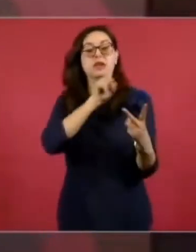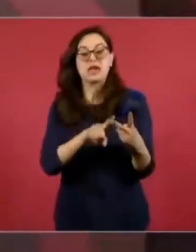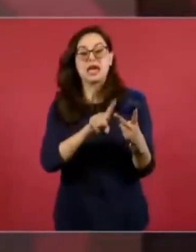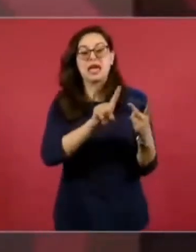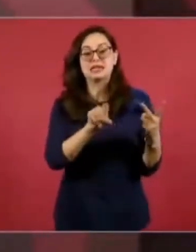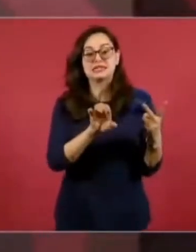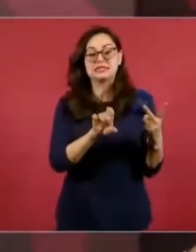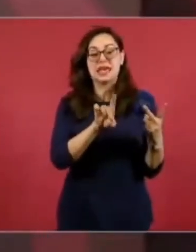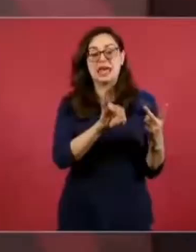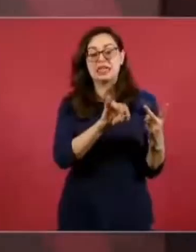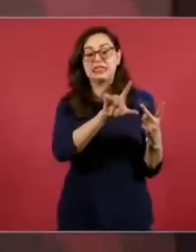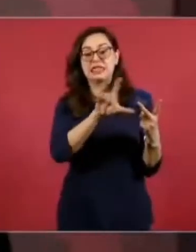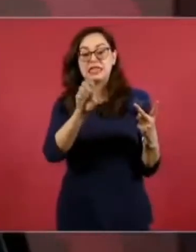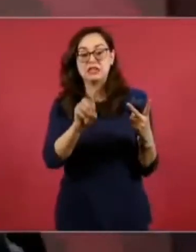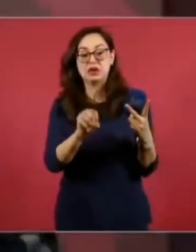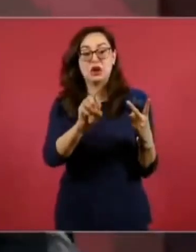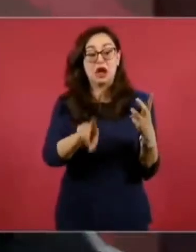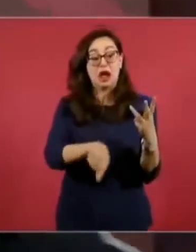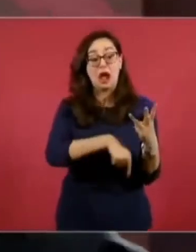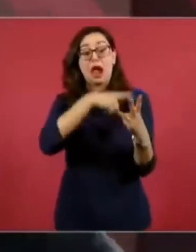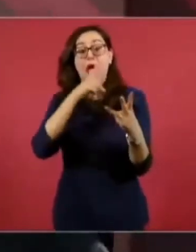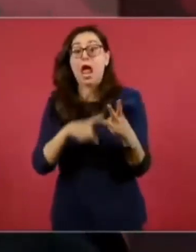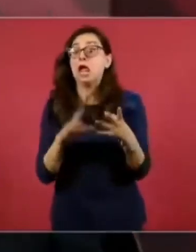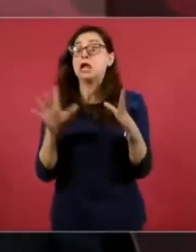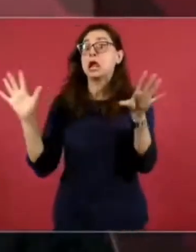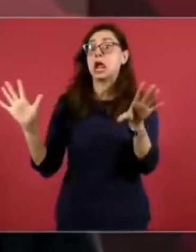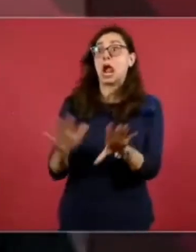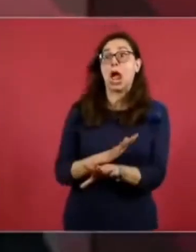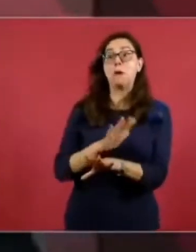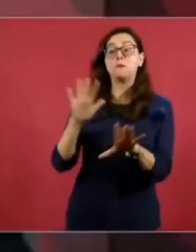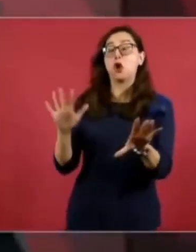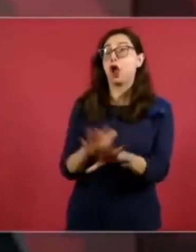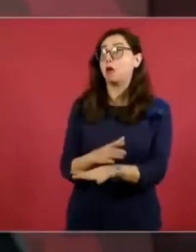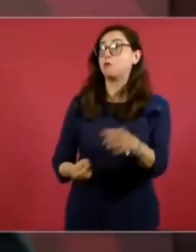engañaron con el cambio, ahí viene el cambio,